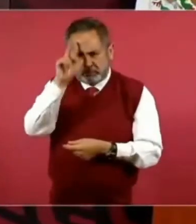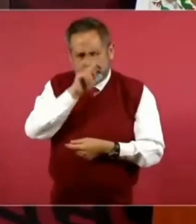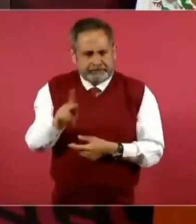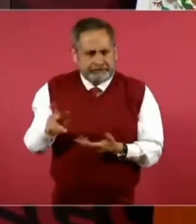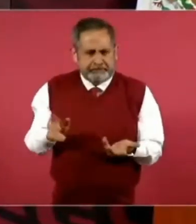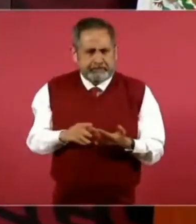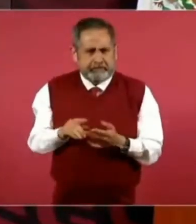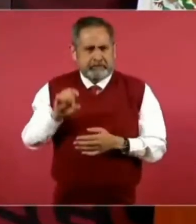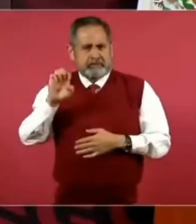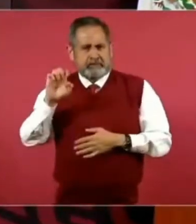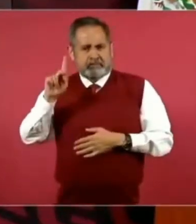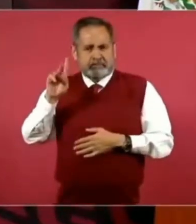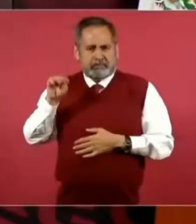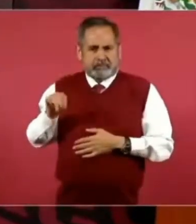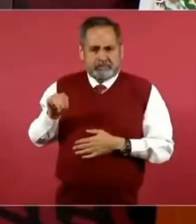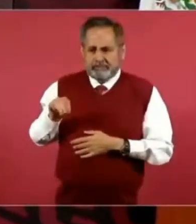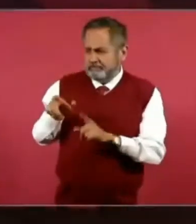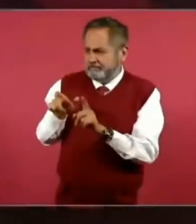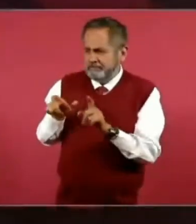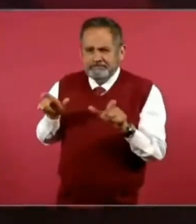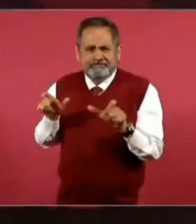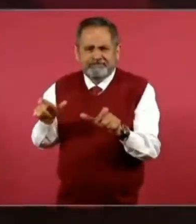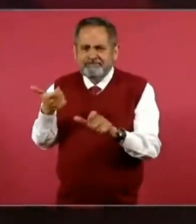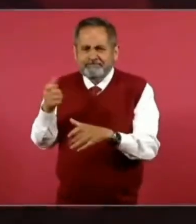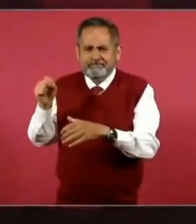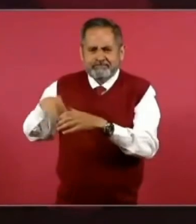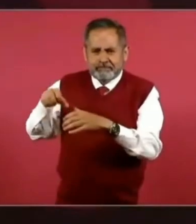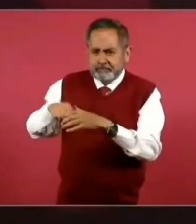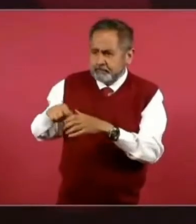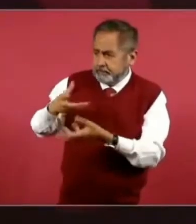Estado Mayor Presidencial, cajas de ahorro.